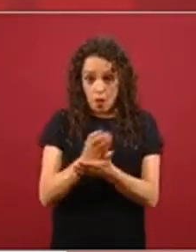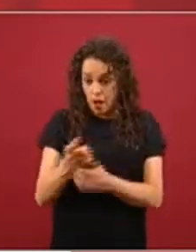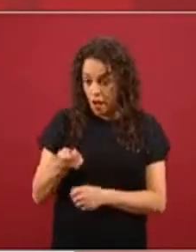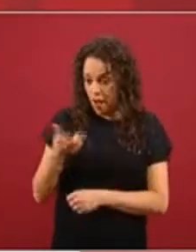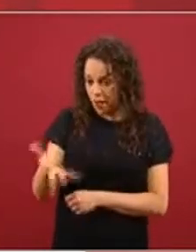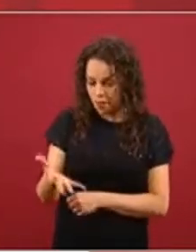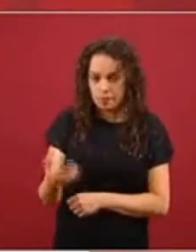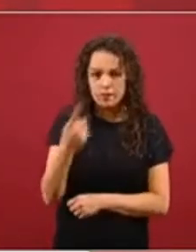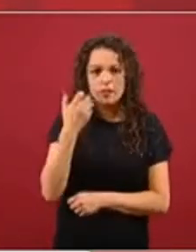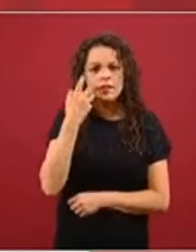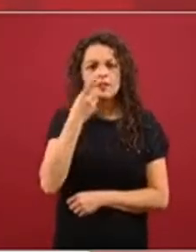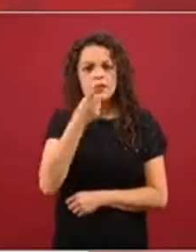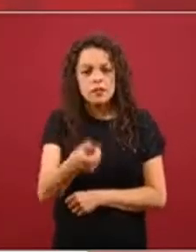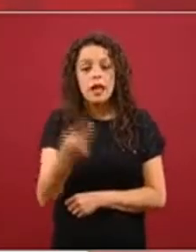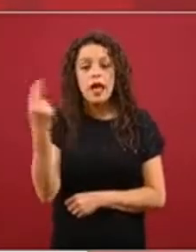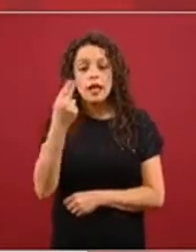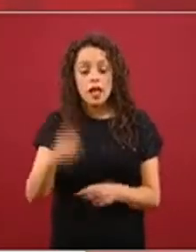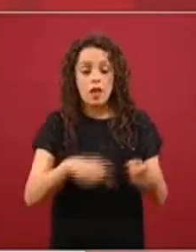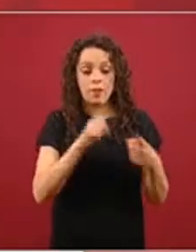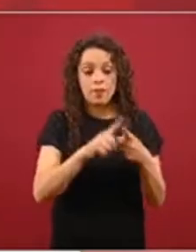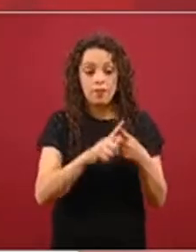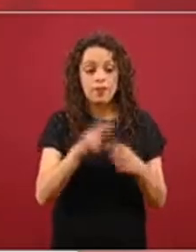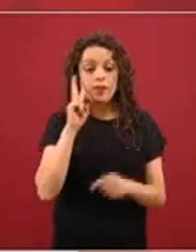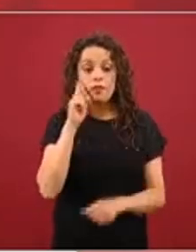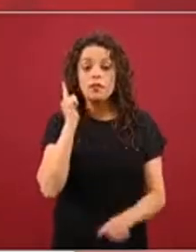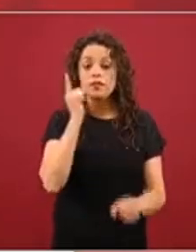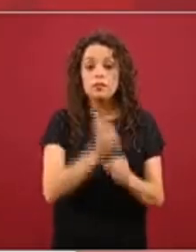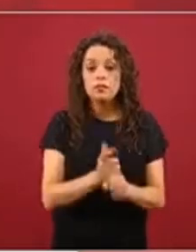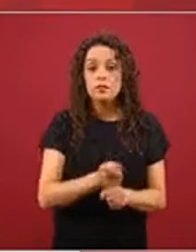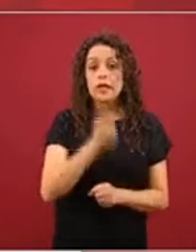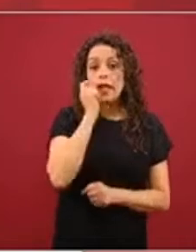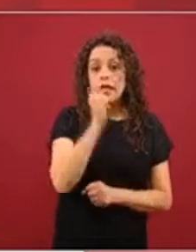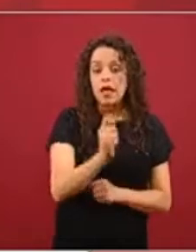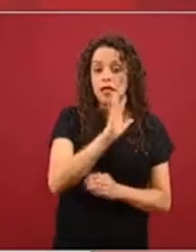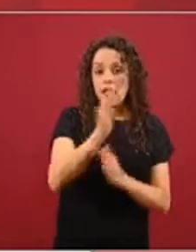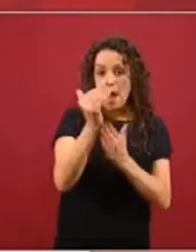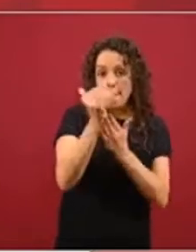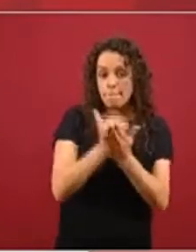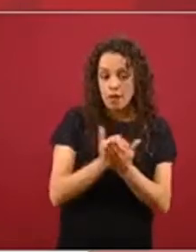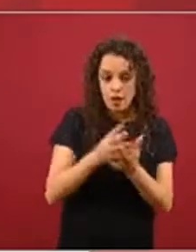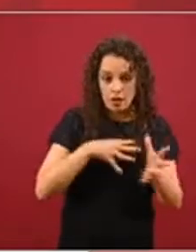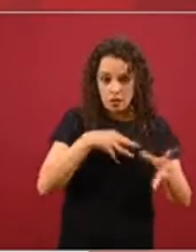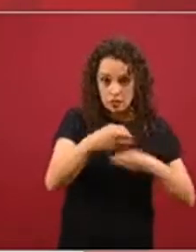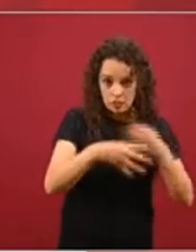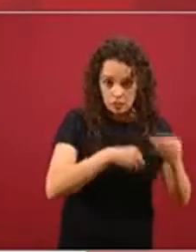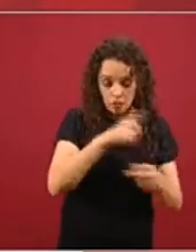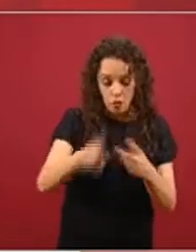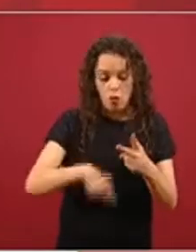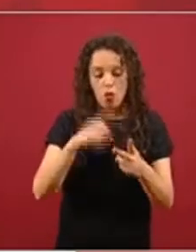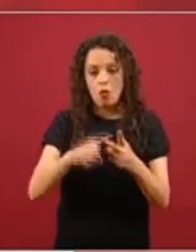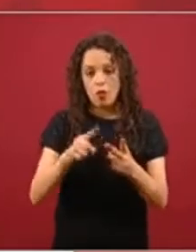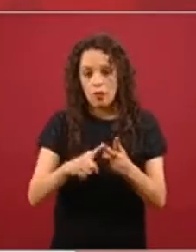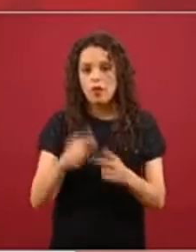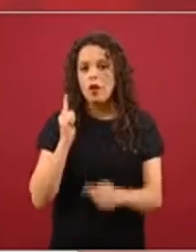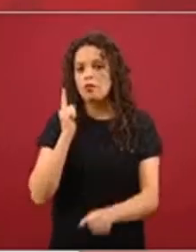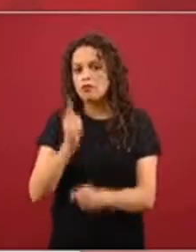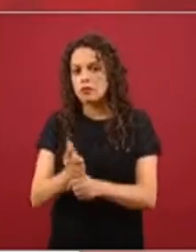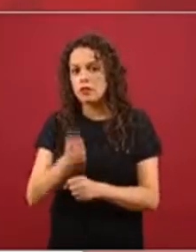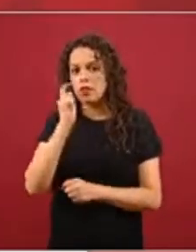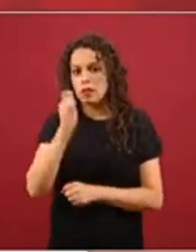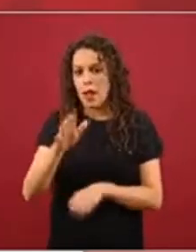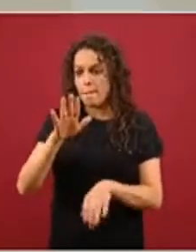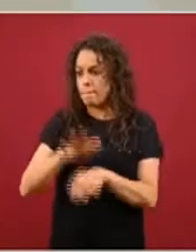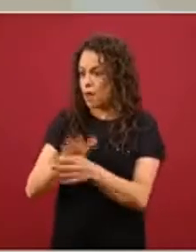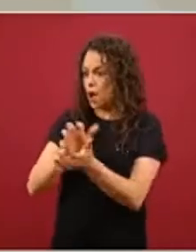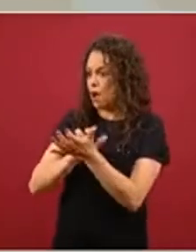es identificar, por un lado, el cese de la probabilidad del contagio y, por otro, el identificar que la gran